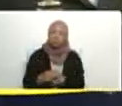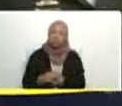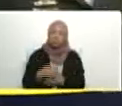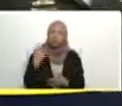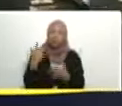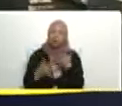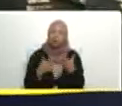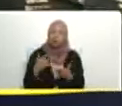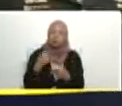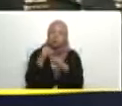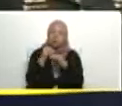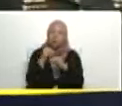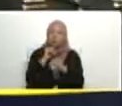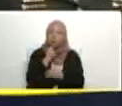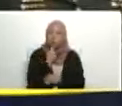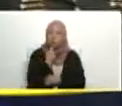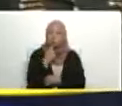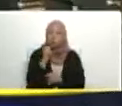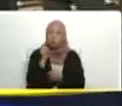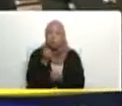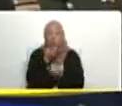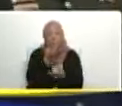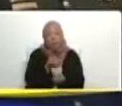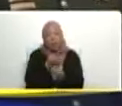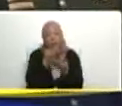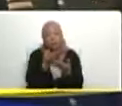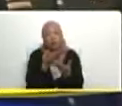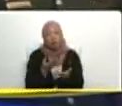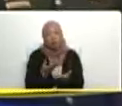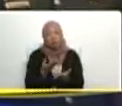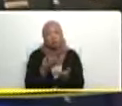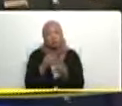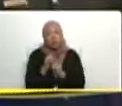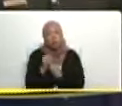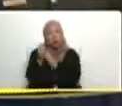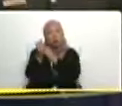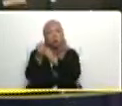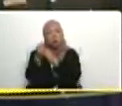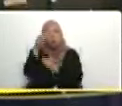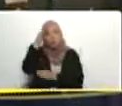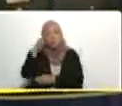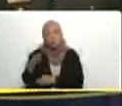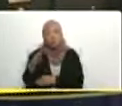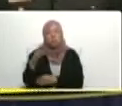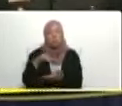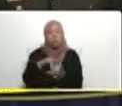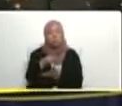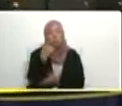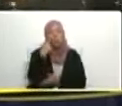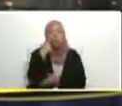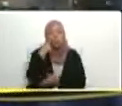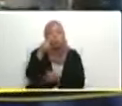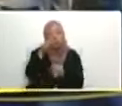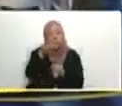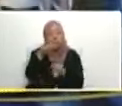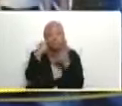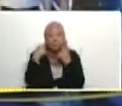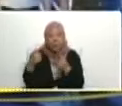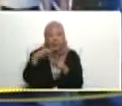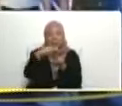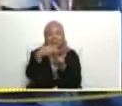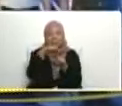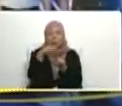haciendo caso omiso de estos mensajes que damos los líderes de la Fuerza Armada, váyase a ver la realidad de la Fuerza